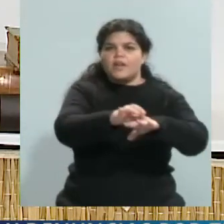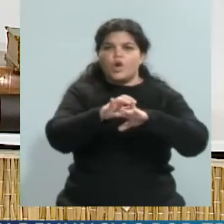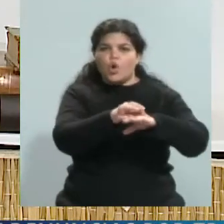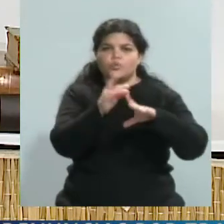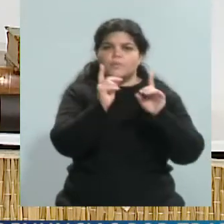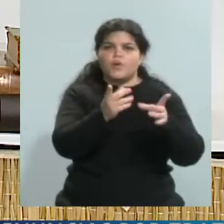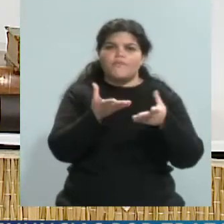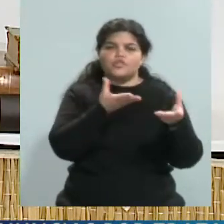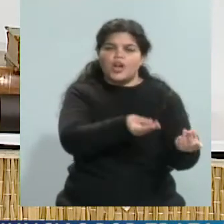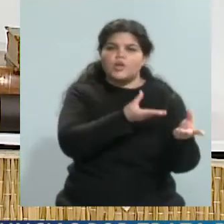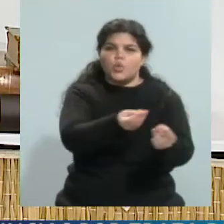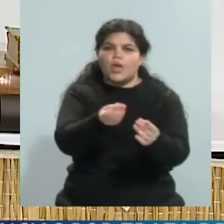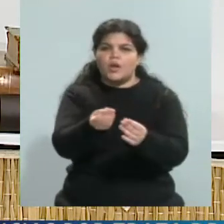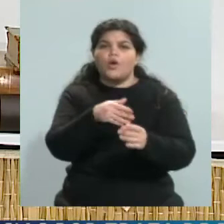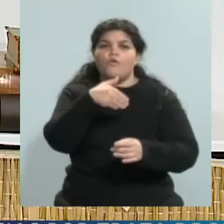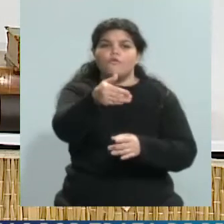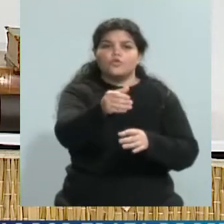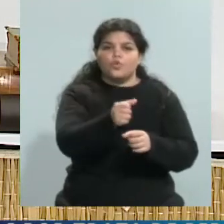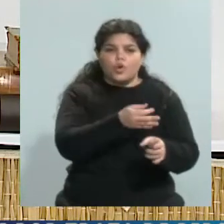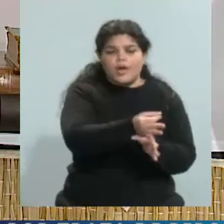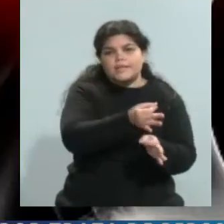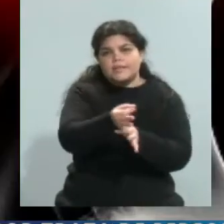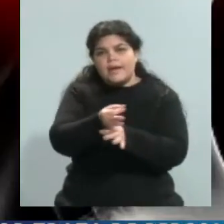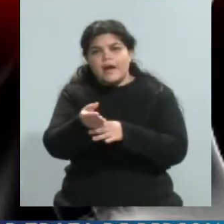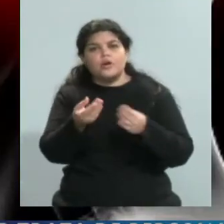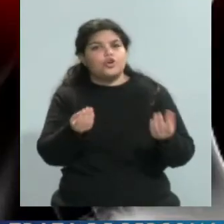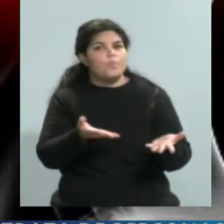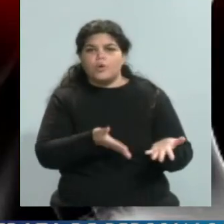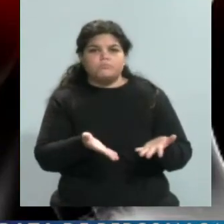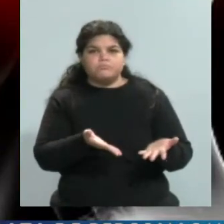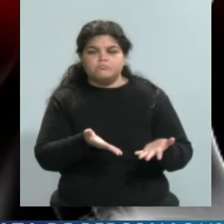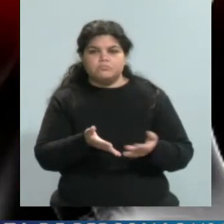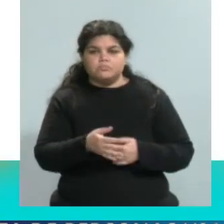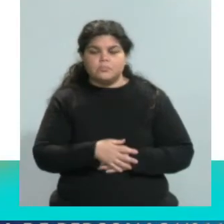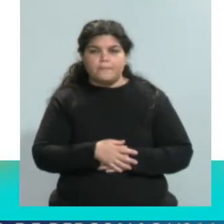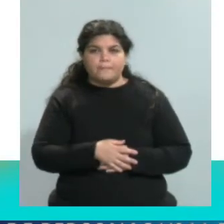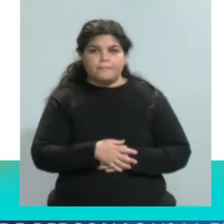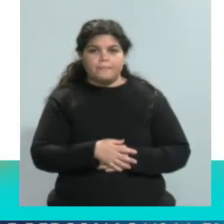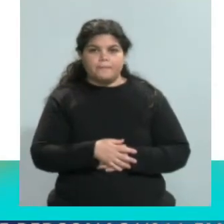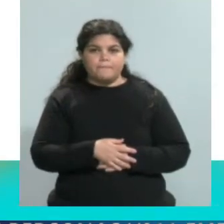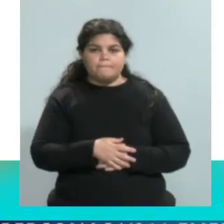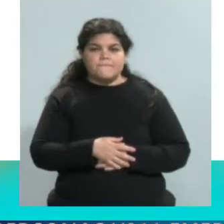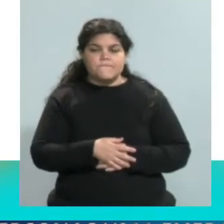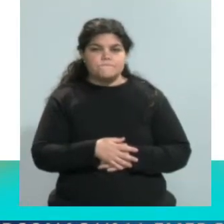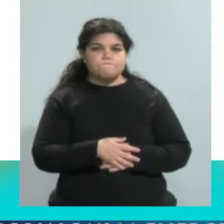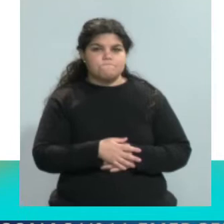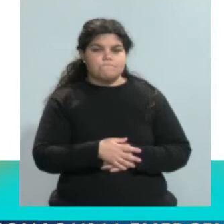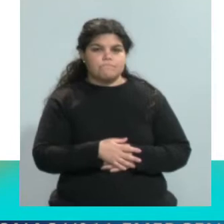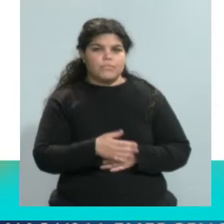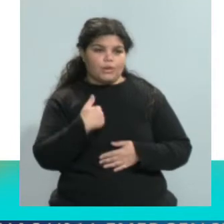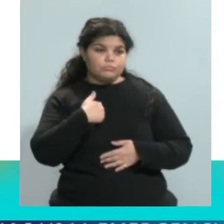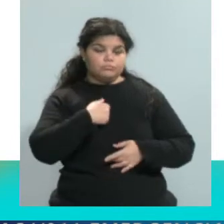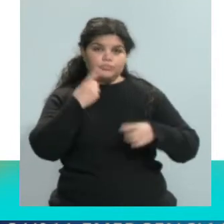ayudar a aquellos que quieran también formarse en eso? Bien. Claudia, en principio, yo en esto quiero ser muy